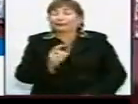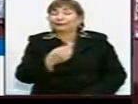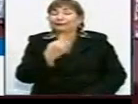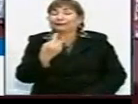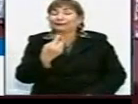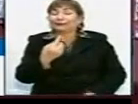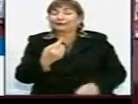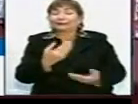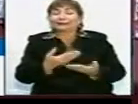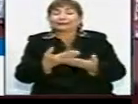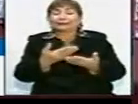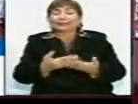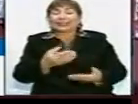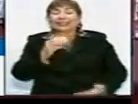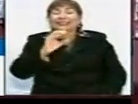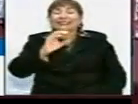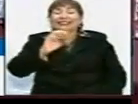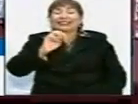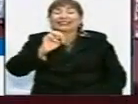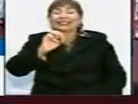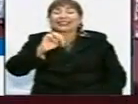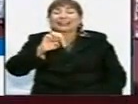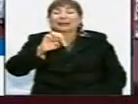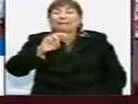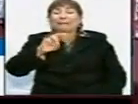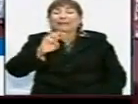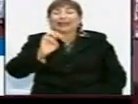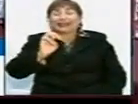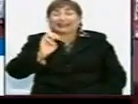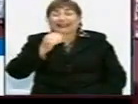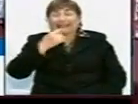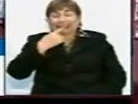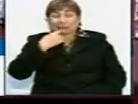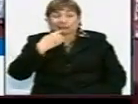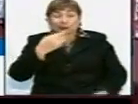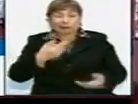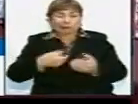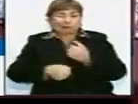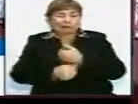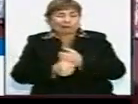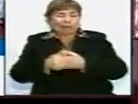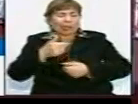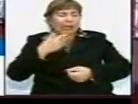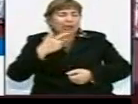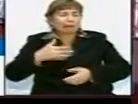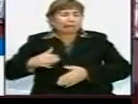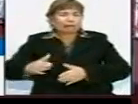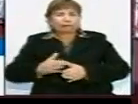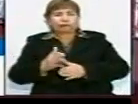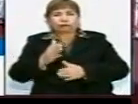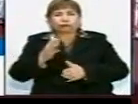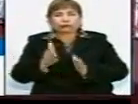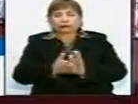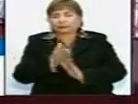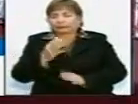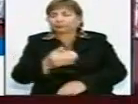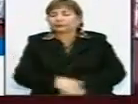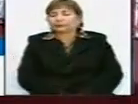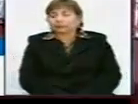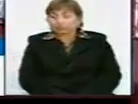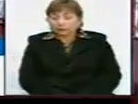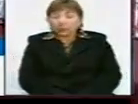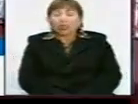lo hacen los científicos sino el cnpt hace de que nosotros establezcamos escenarios de riesgos en donde potencialmente va a ser afectada